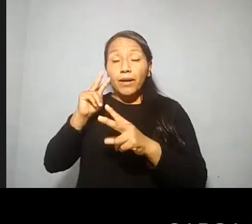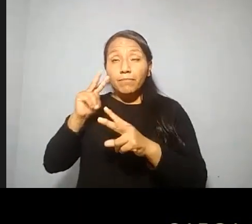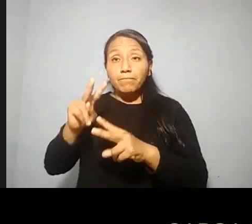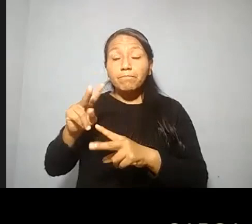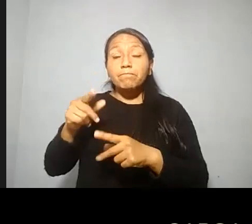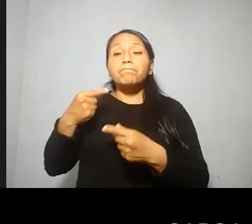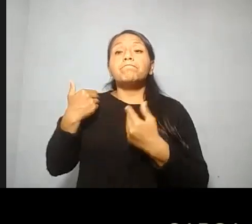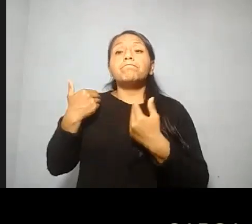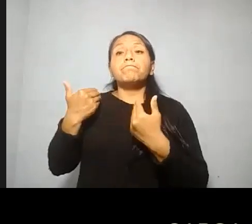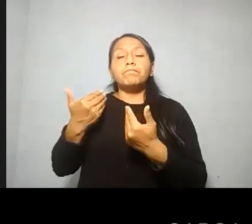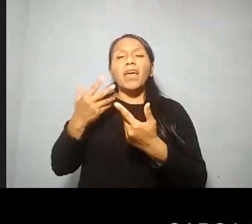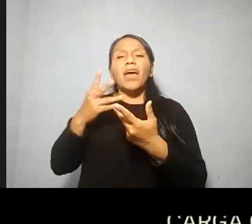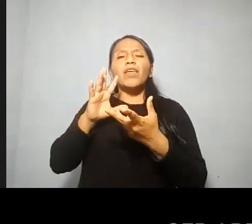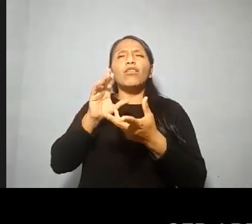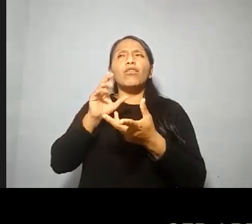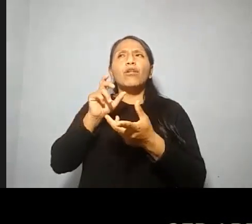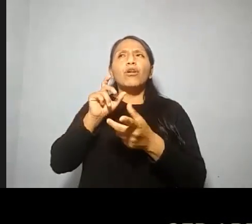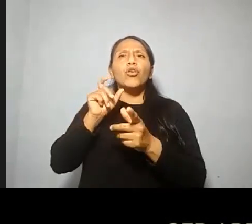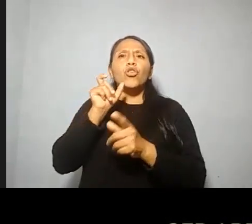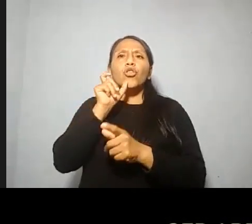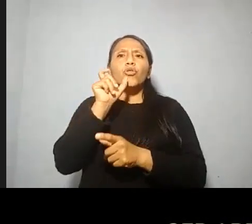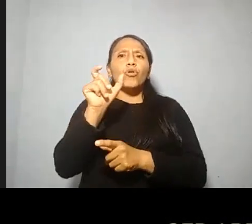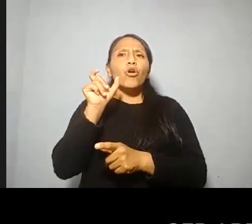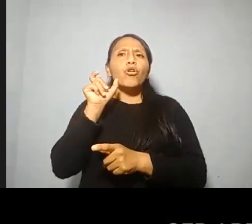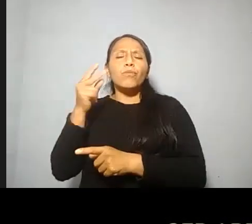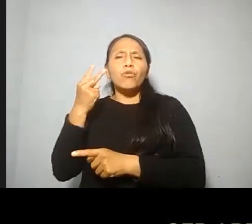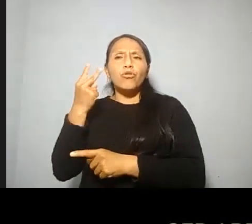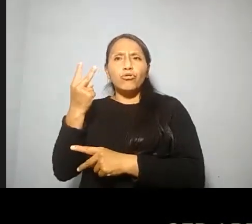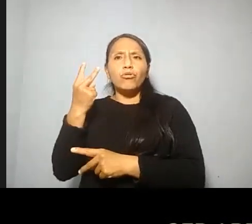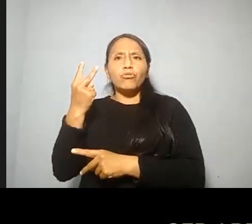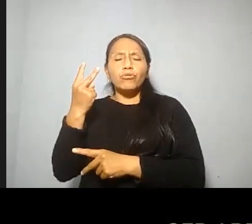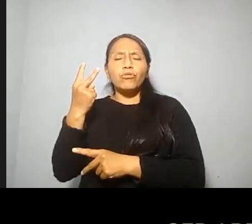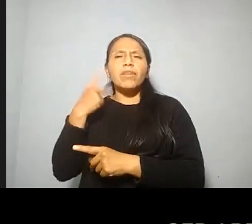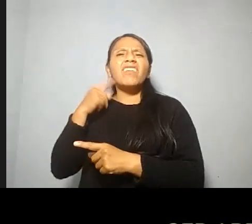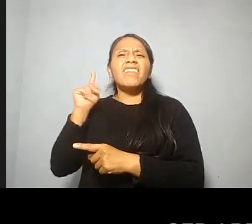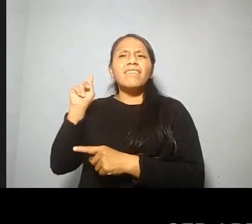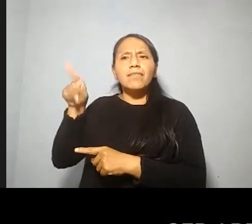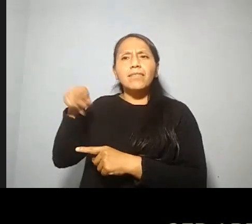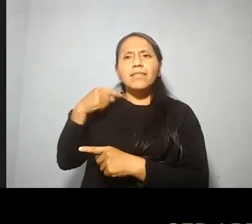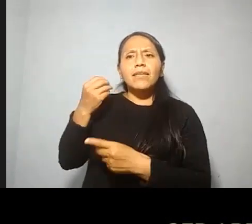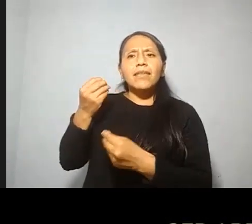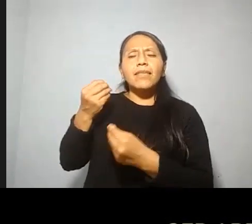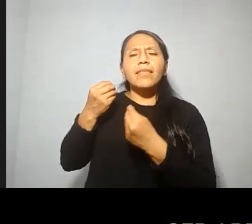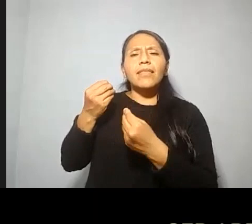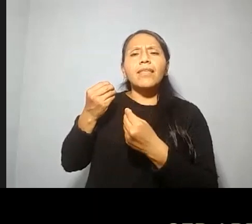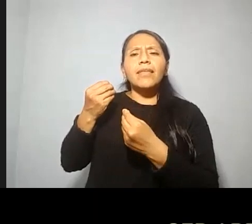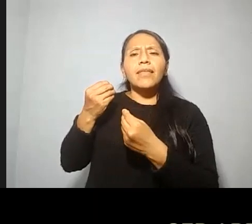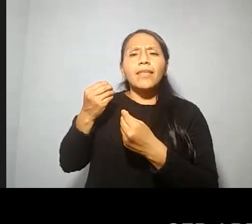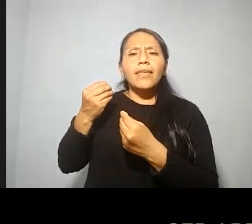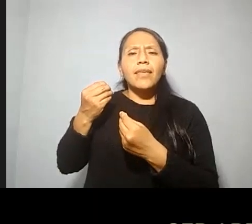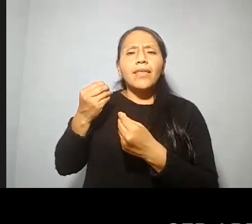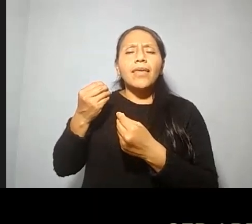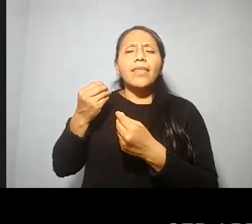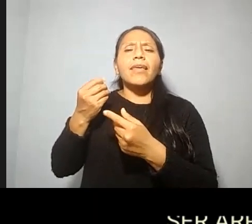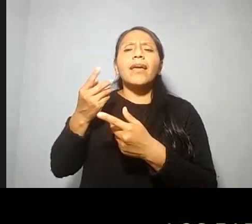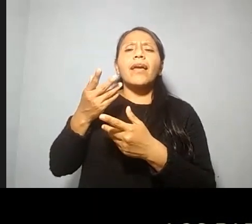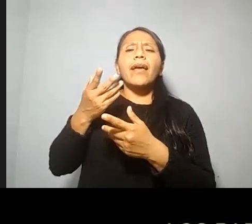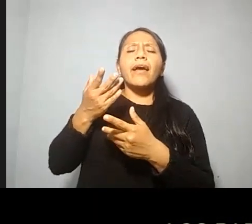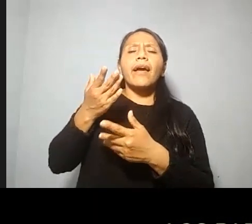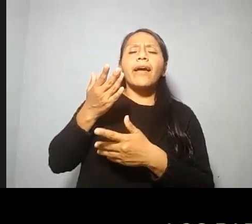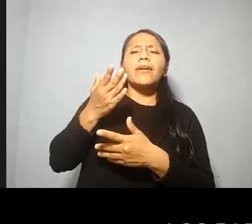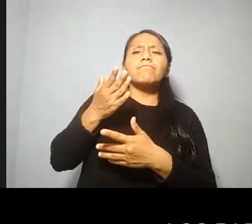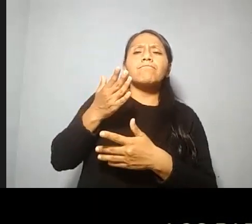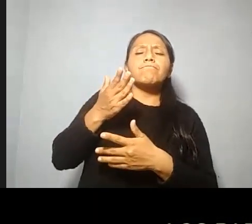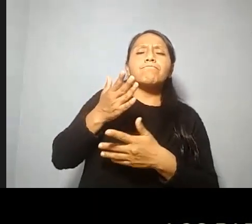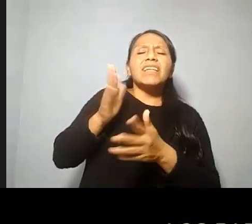observar dos conceptos que se desprenden del mismo modo, que es el eugenésico y el de la